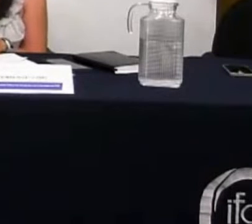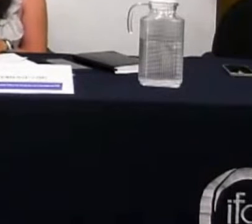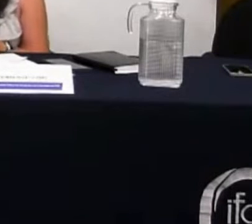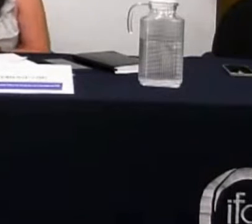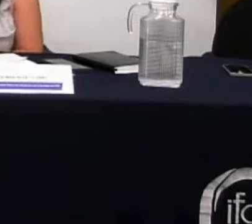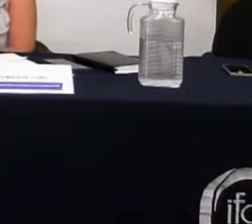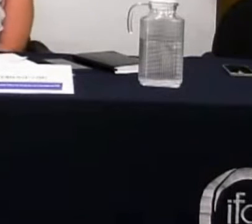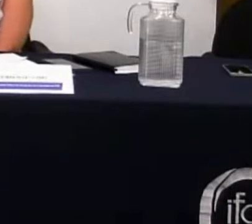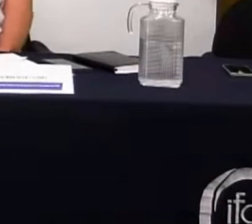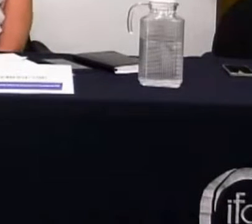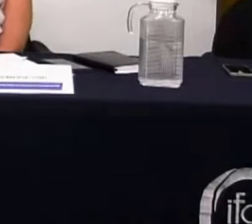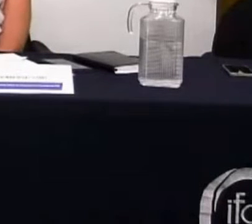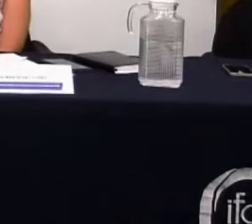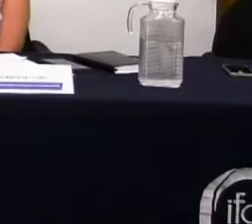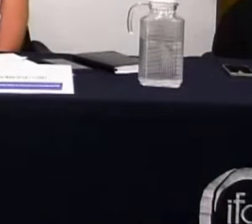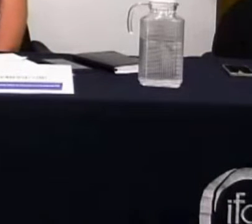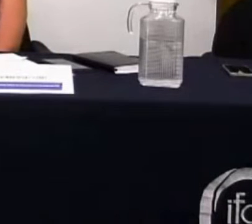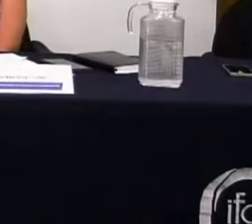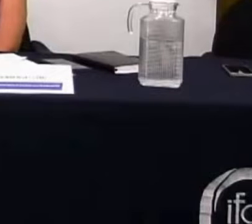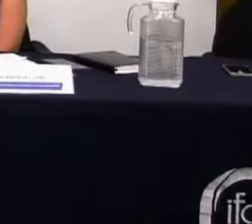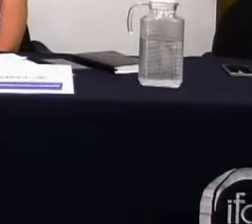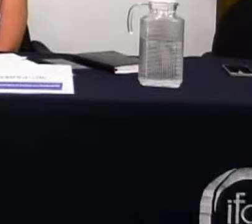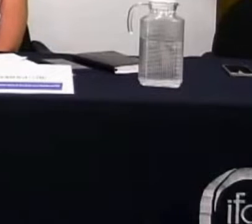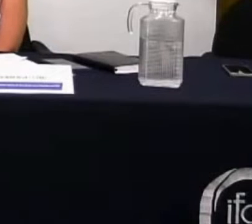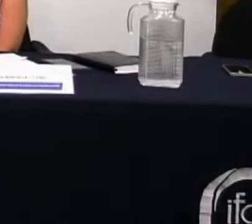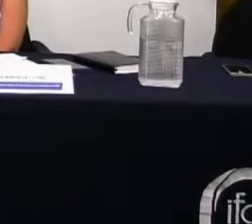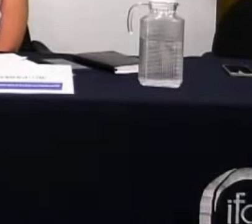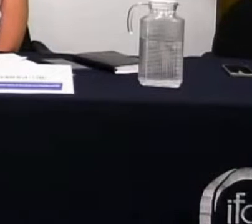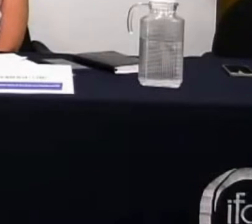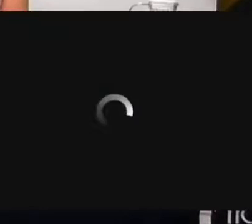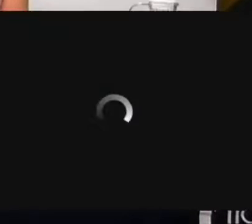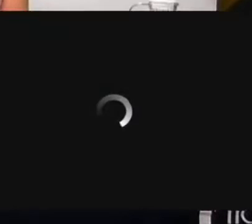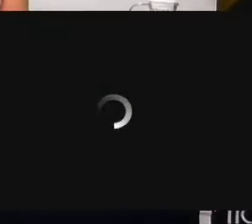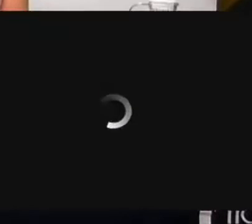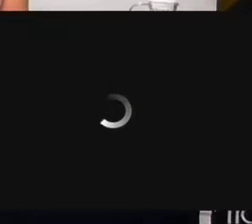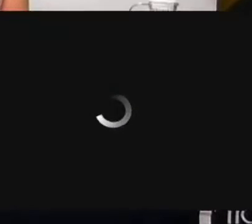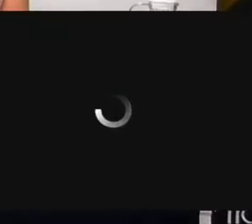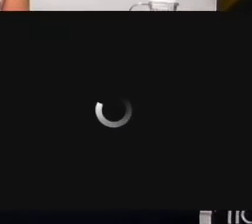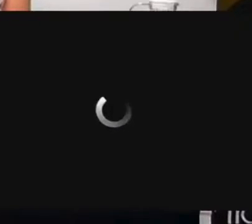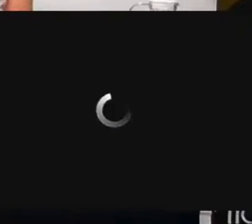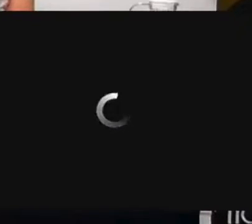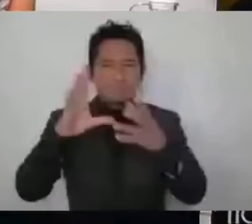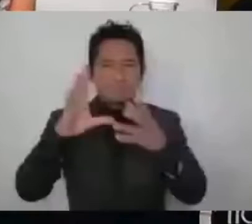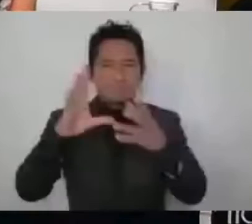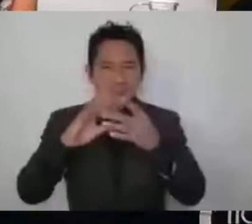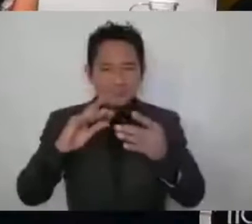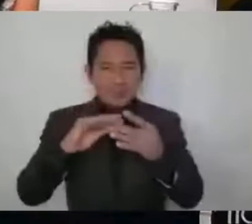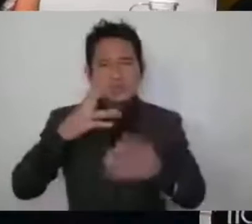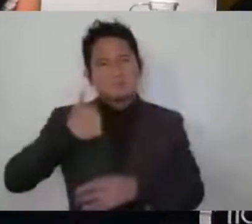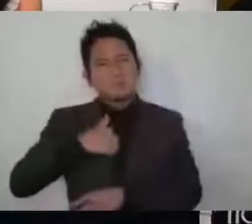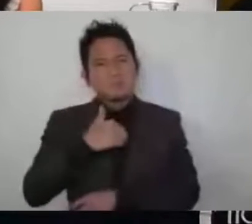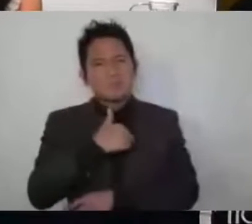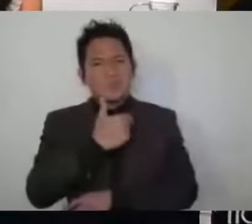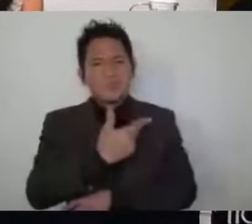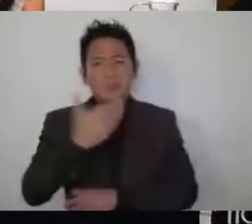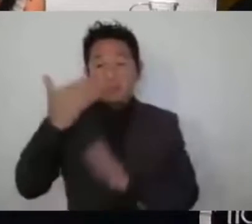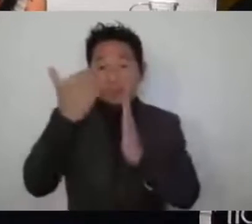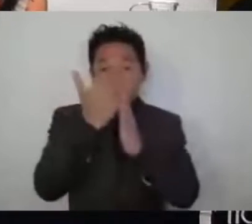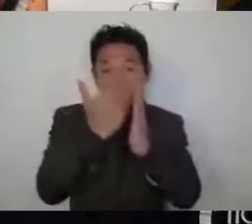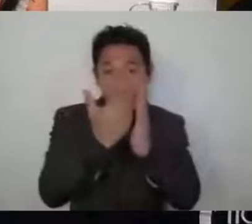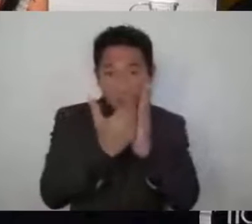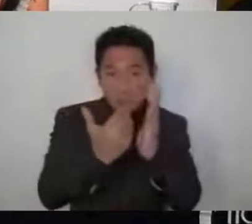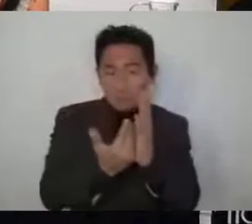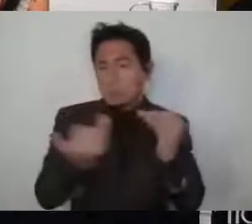redactor así lo vería yo porque este protocolo al igual que todos los demás es un trabajo completamente en conjunto y les platico de manera muy